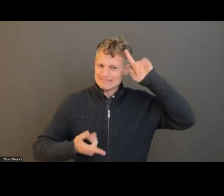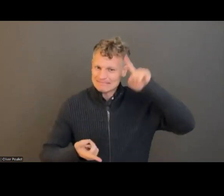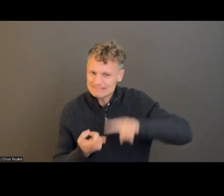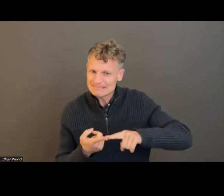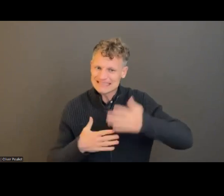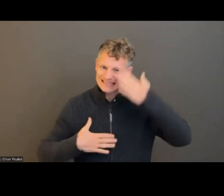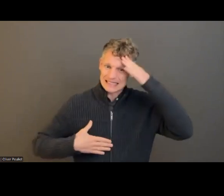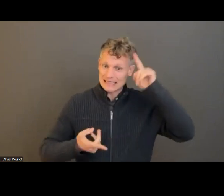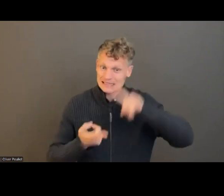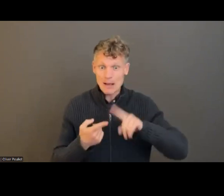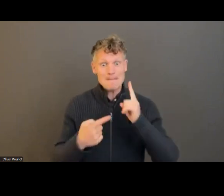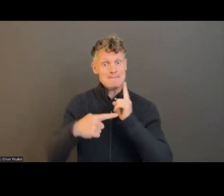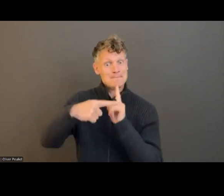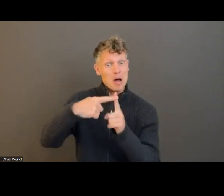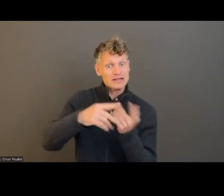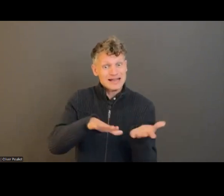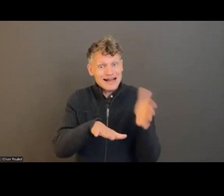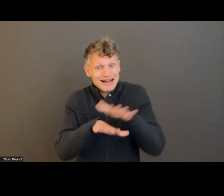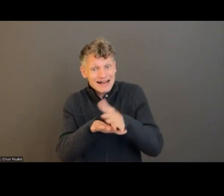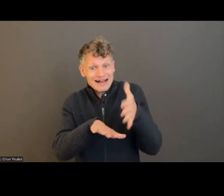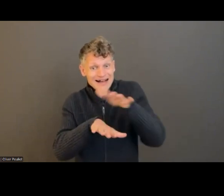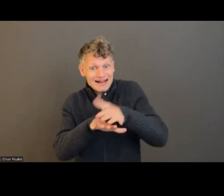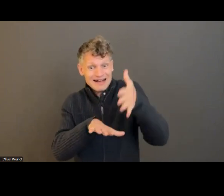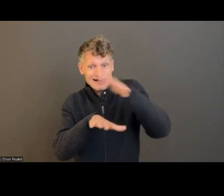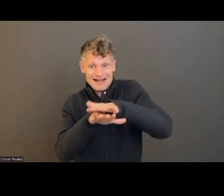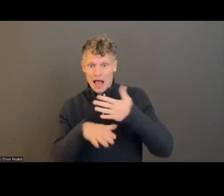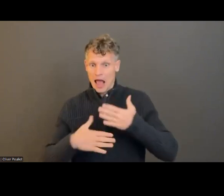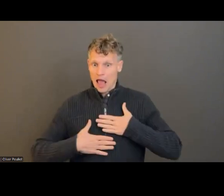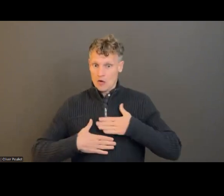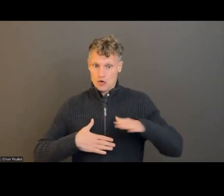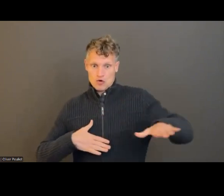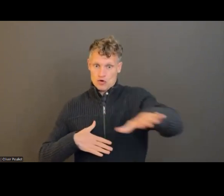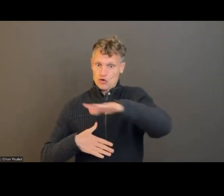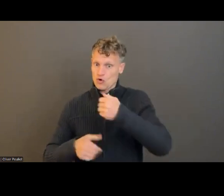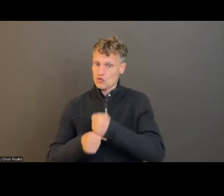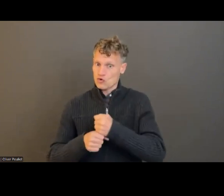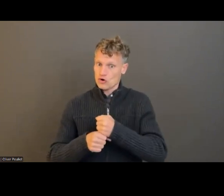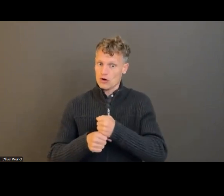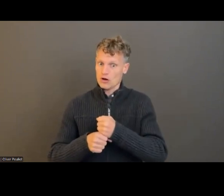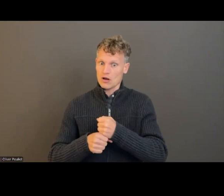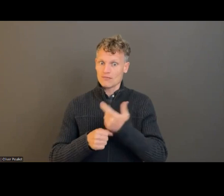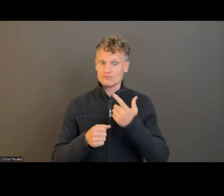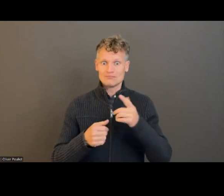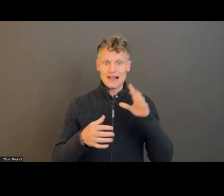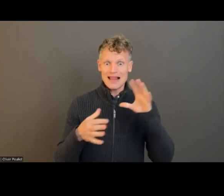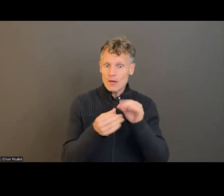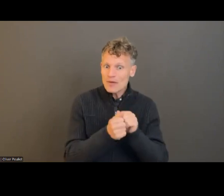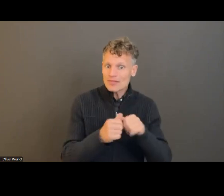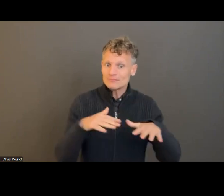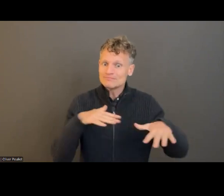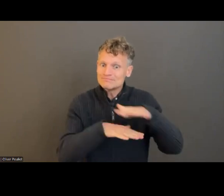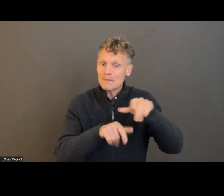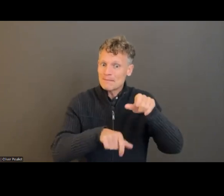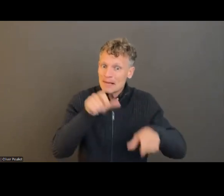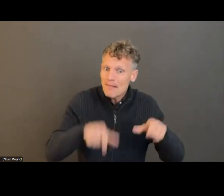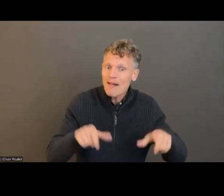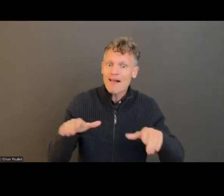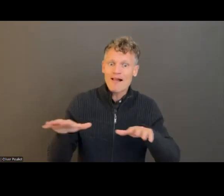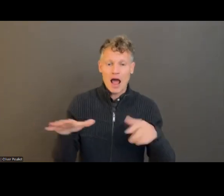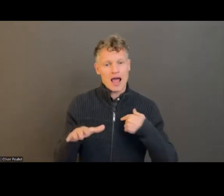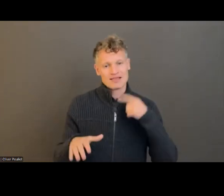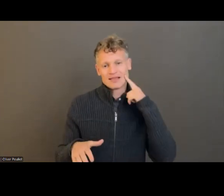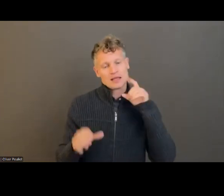enfermedades transmitibles, estoy convencida que podemos acelerar estos esfuerzos y sostenerlos para mejorar las vidas de millones